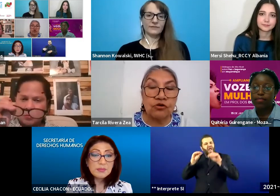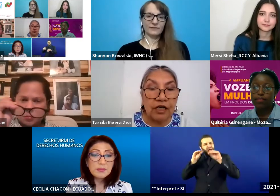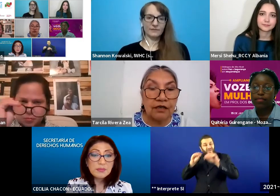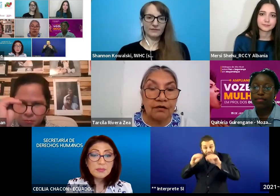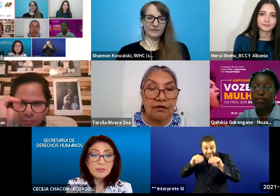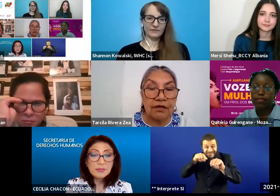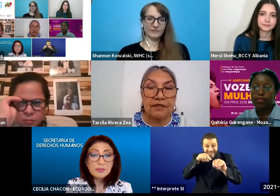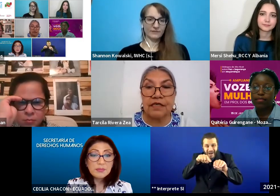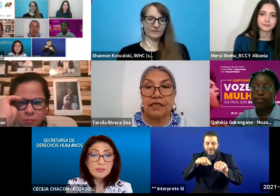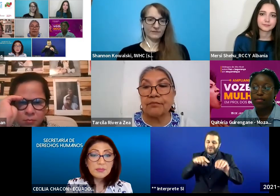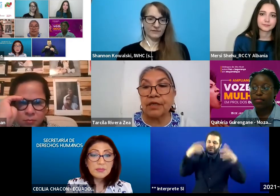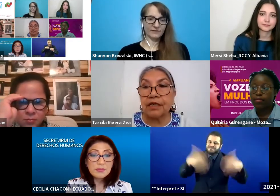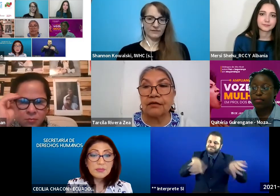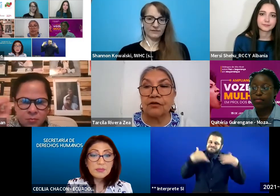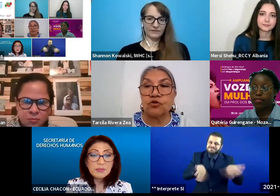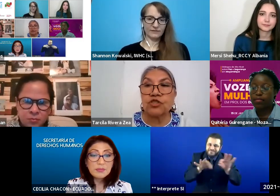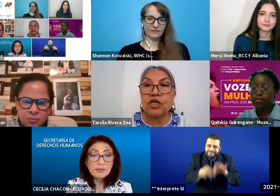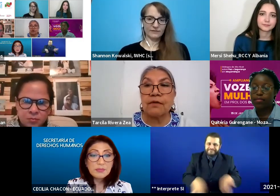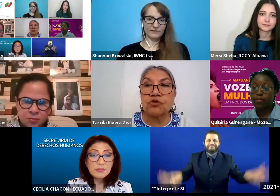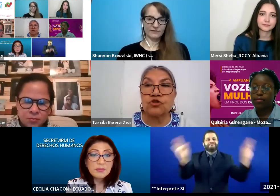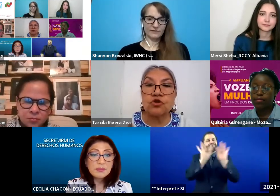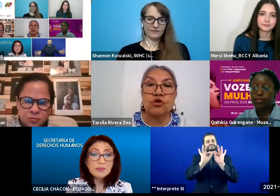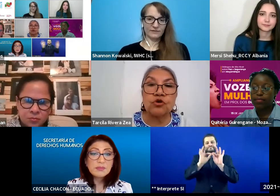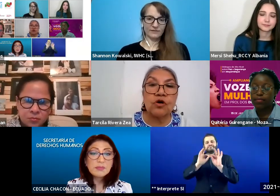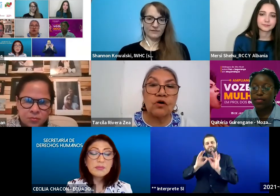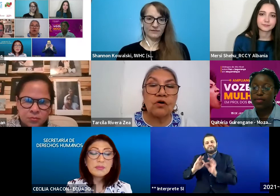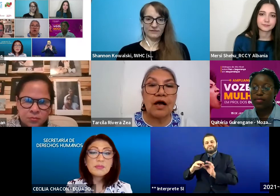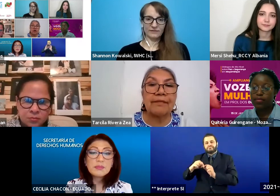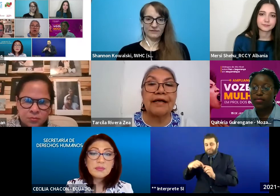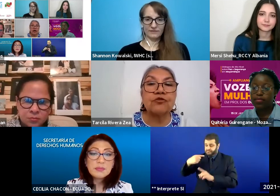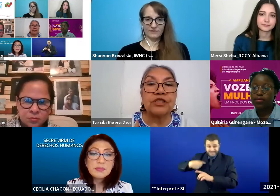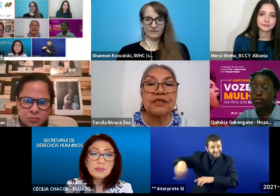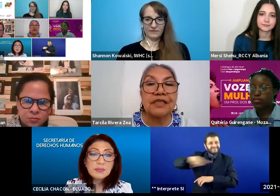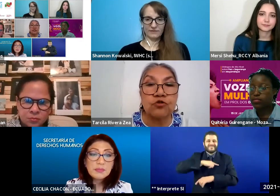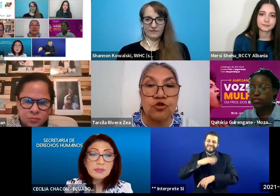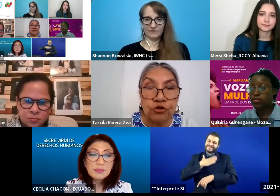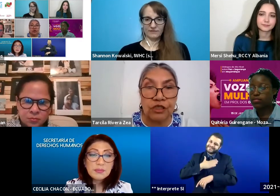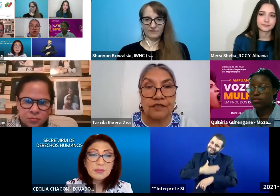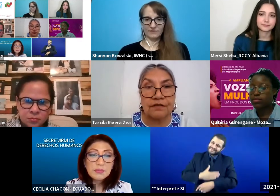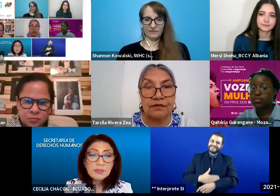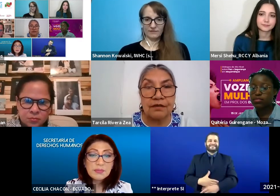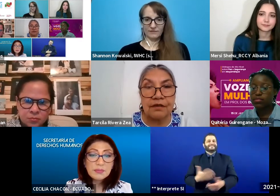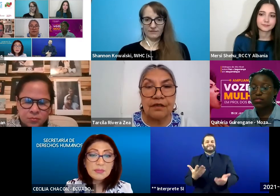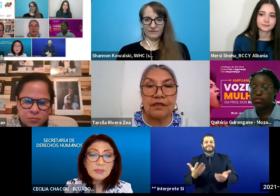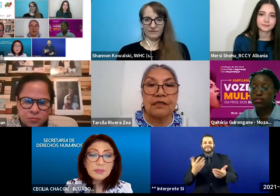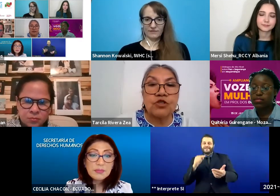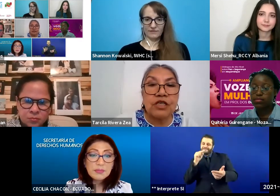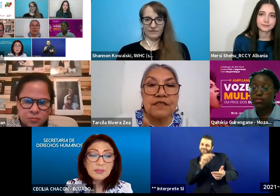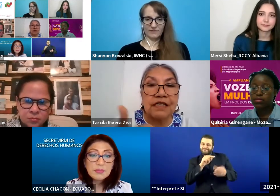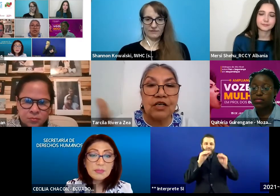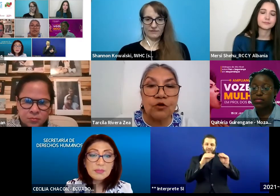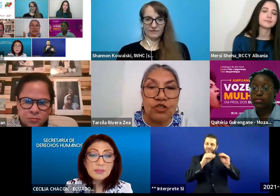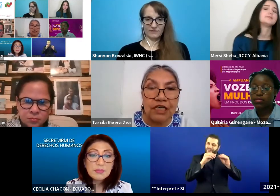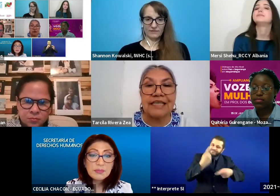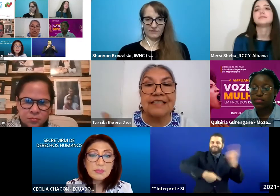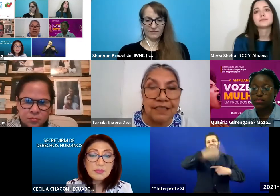hoy lograr es que también no seamos solo hablando entre nosotras. Tenemos que